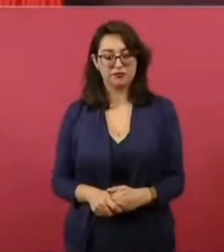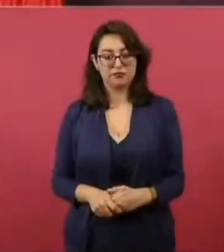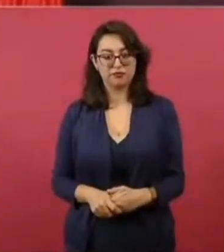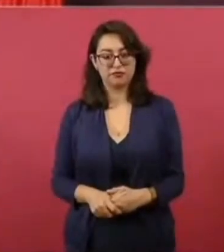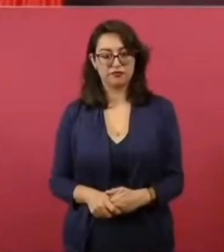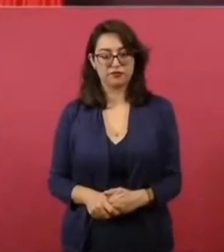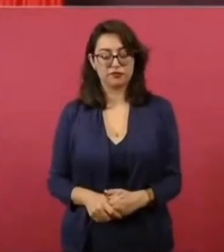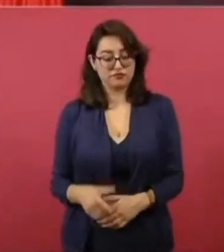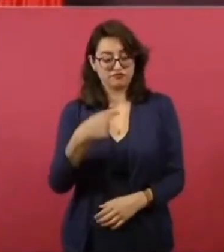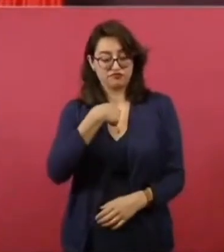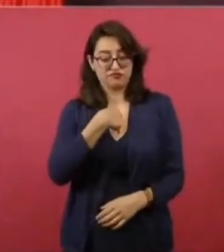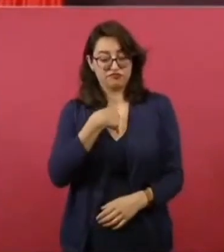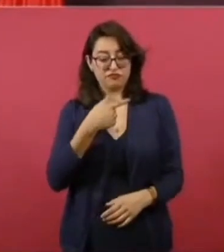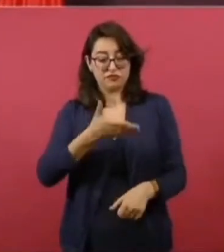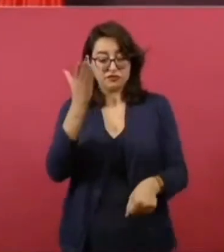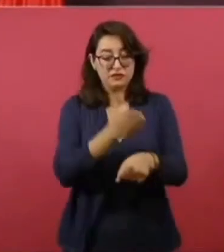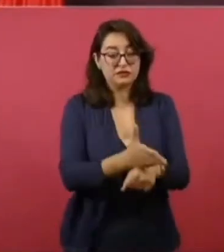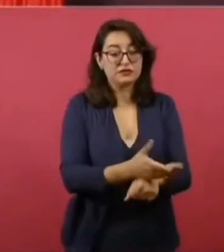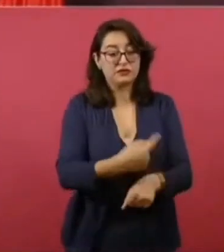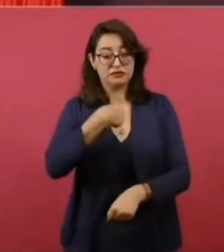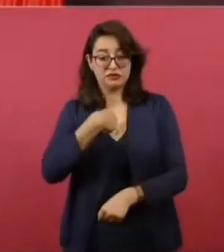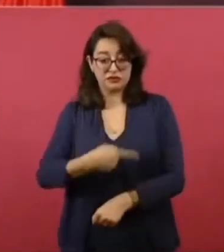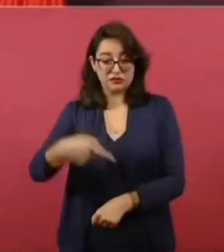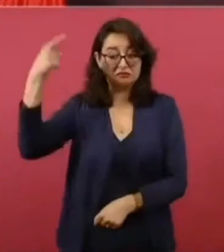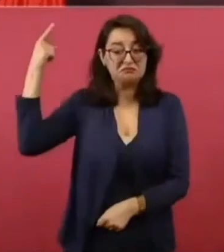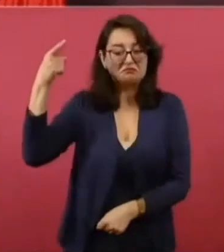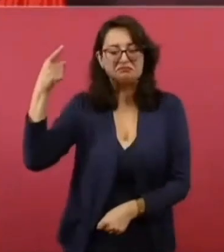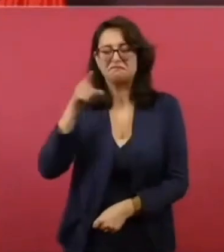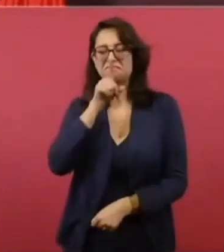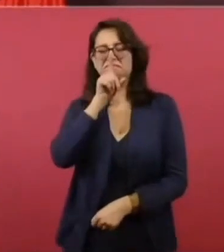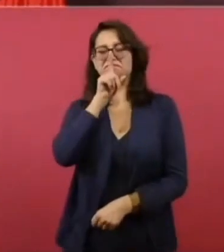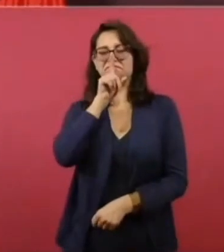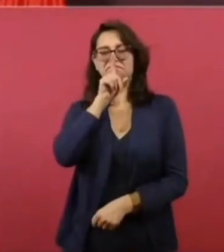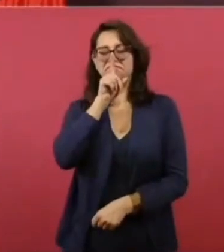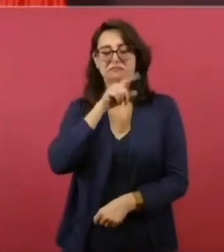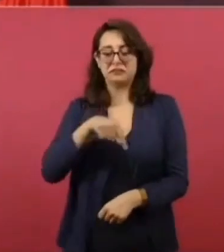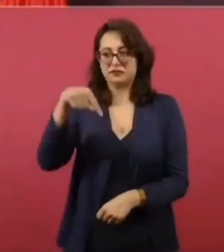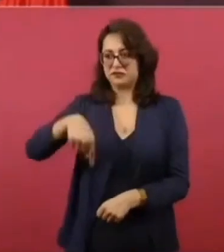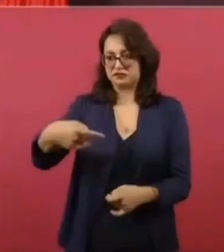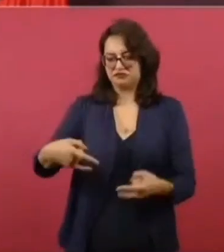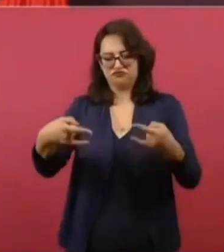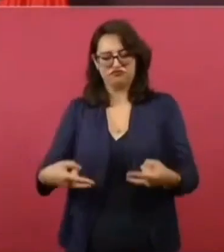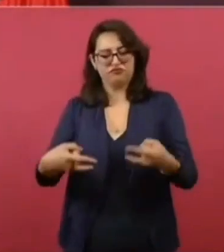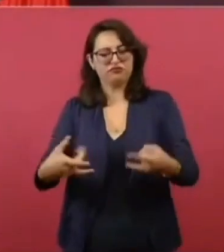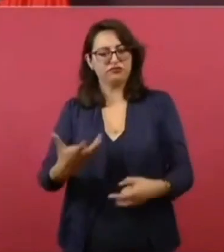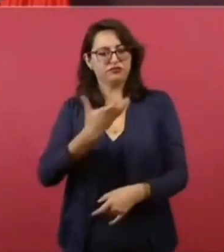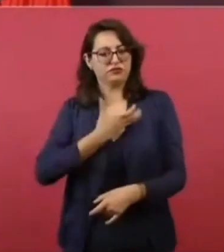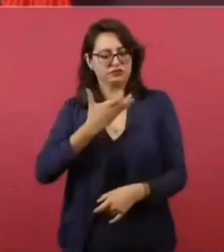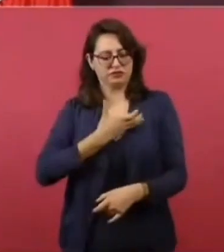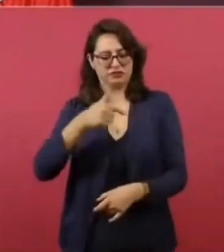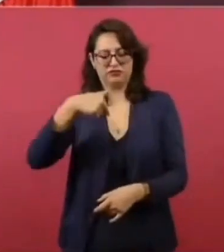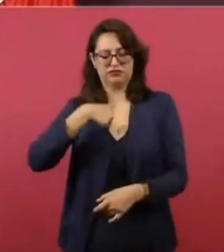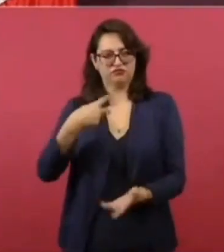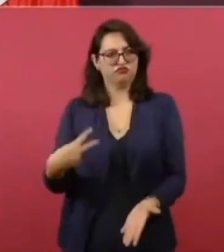advertencia, ni mucho menos amenaza. Pero les digo desde el Zócalo, la principal